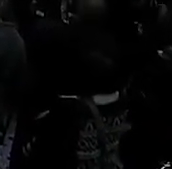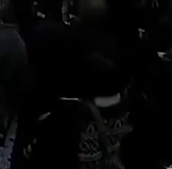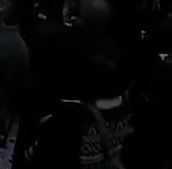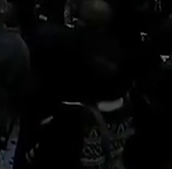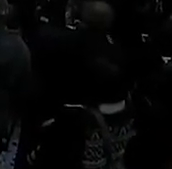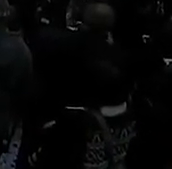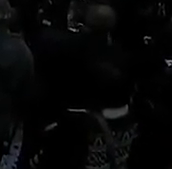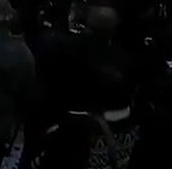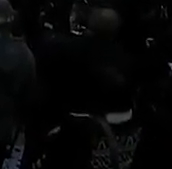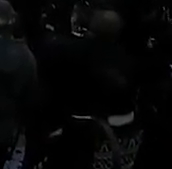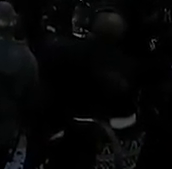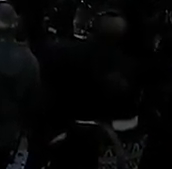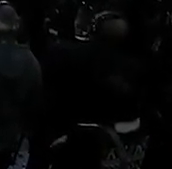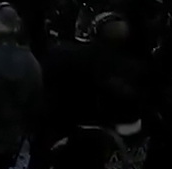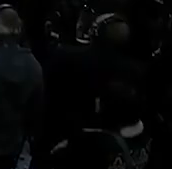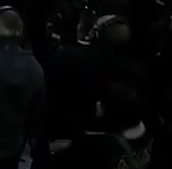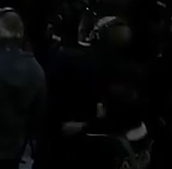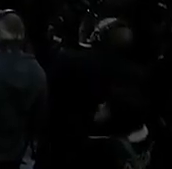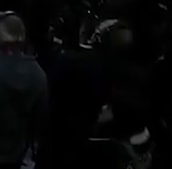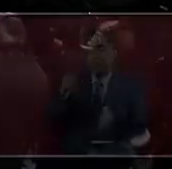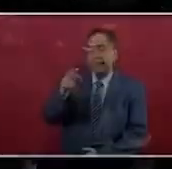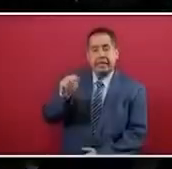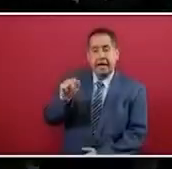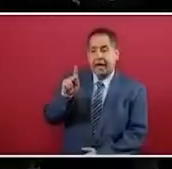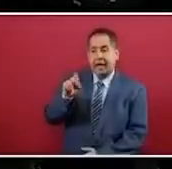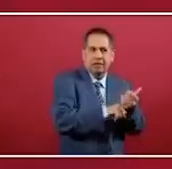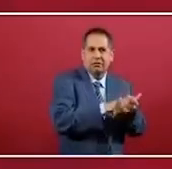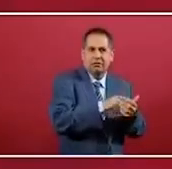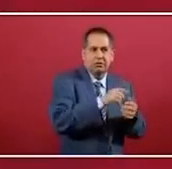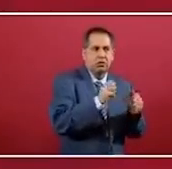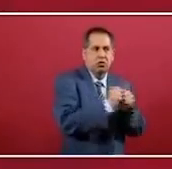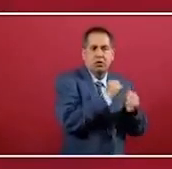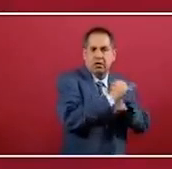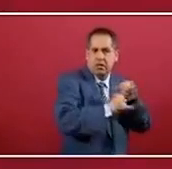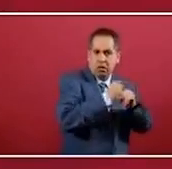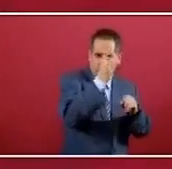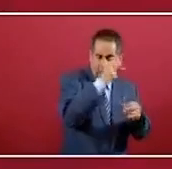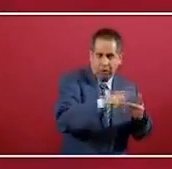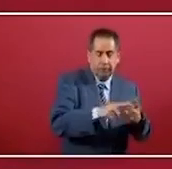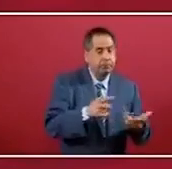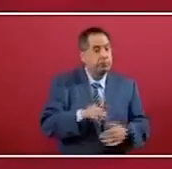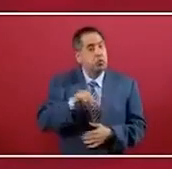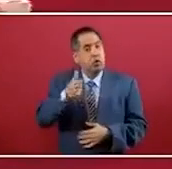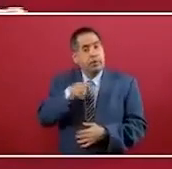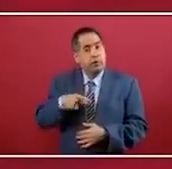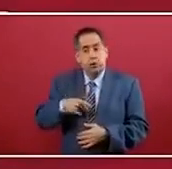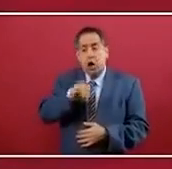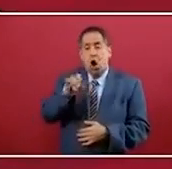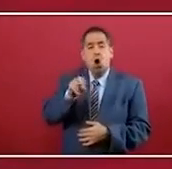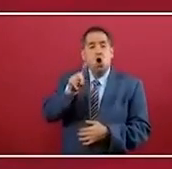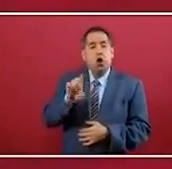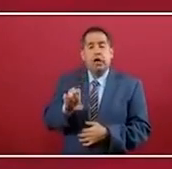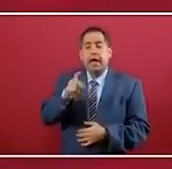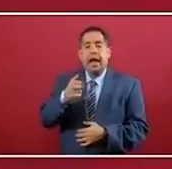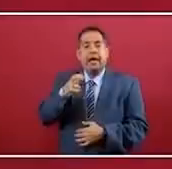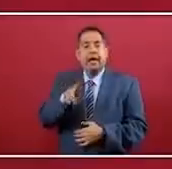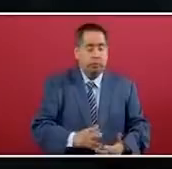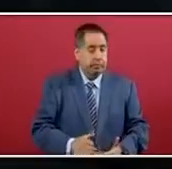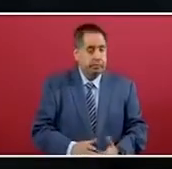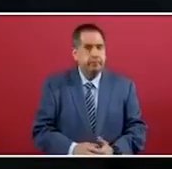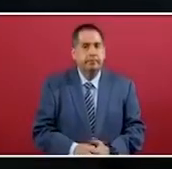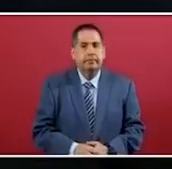Martínez, secretaria de Energía con Felipe Calderón. Jordi Herrera Flores, secretario de Energía con Felipe